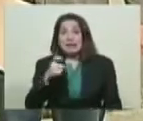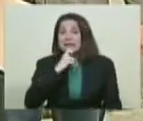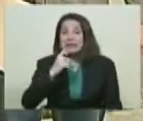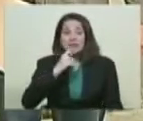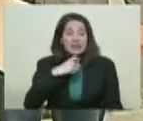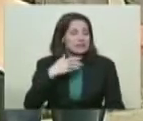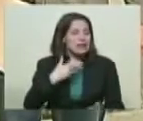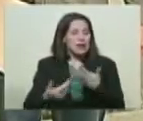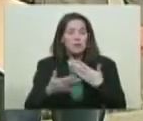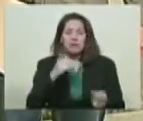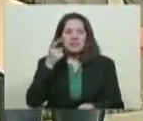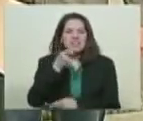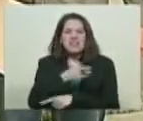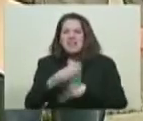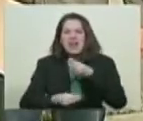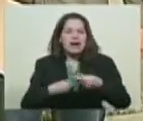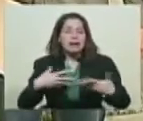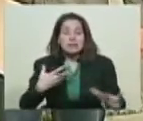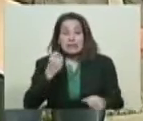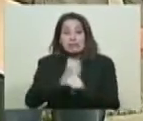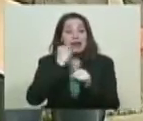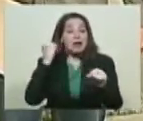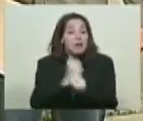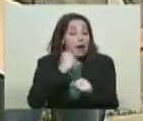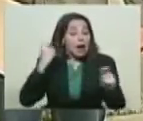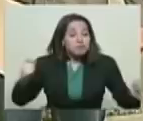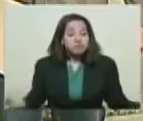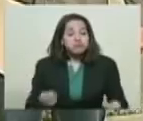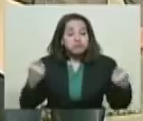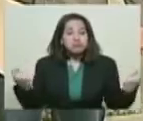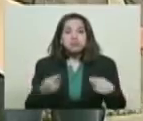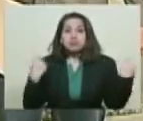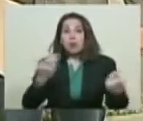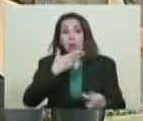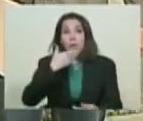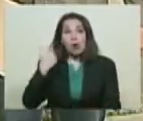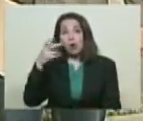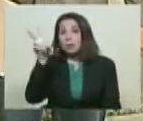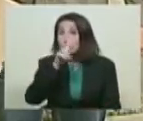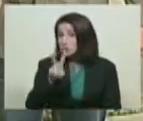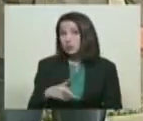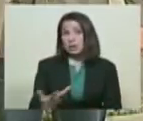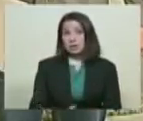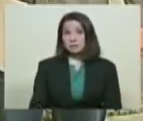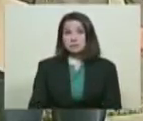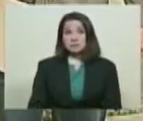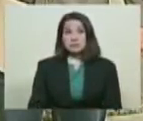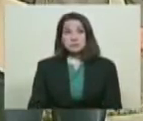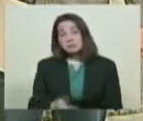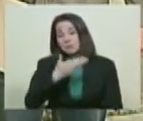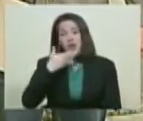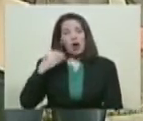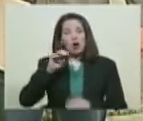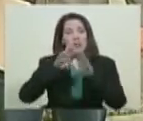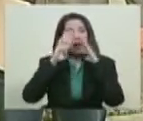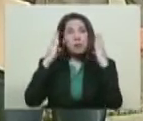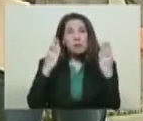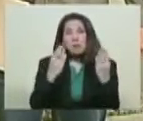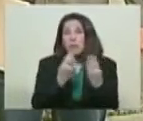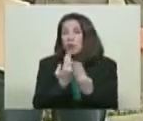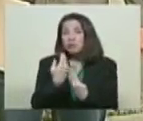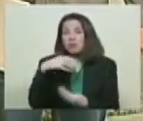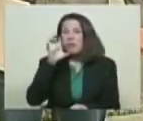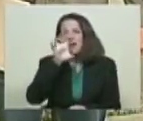trabajar. Trabajar y trabajar por la prosperidad del mejor país del mundo, que se llama Venezuela. Ese es mi mensaje a los venezolanos